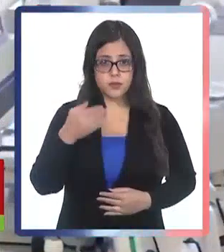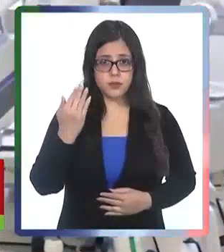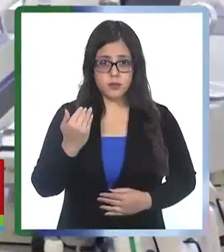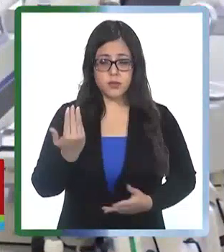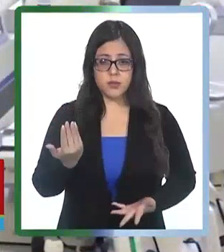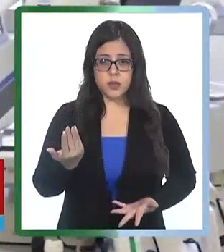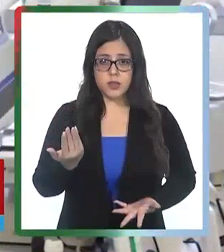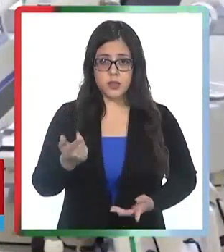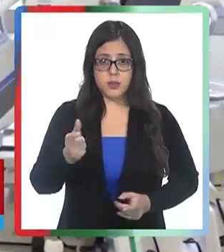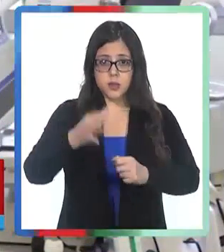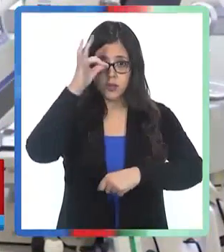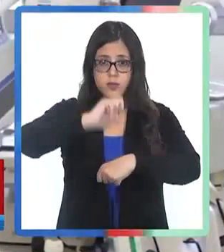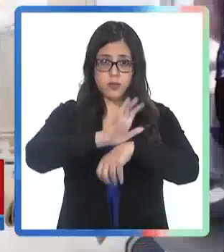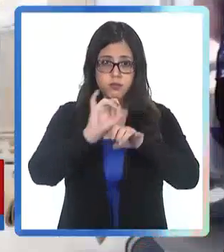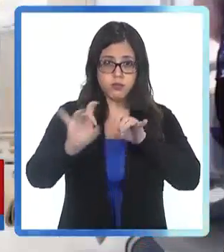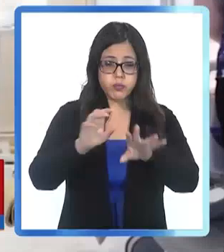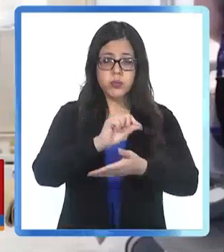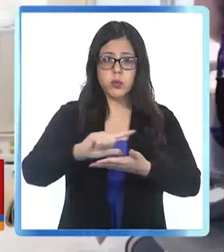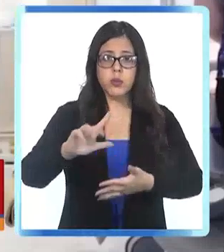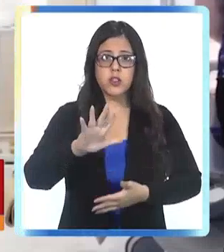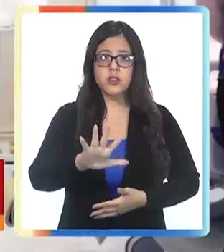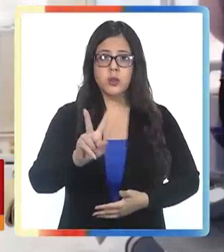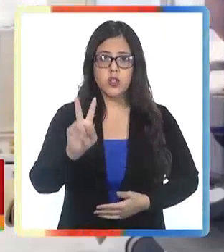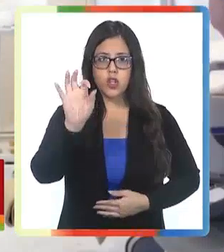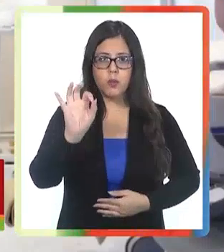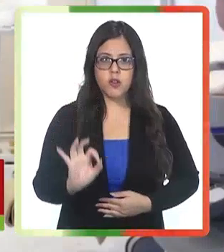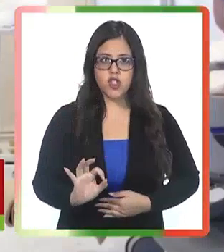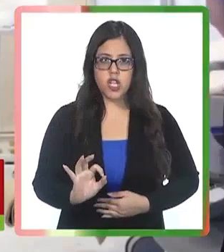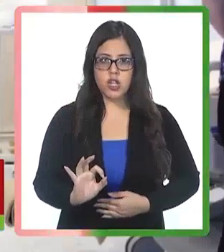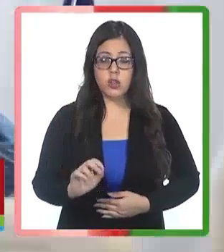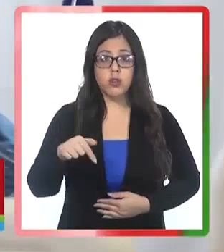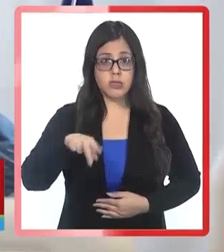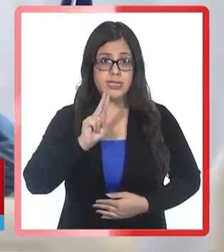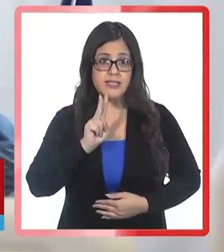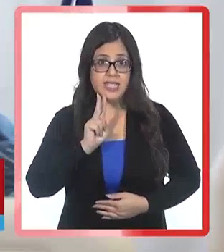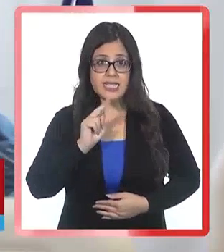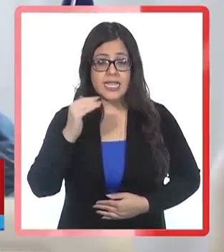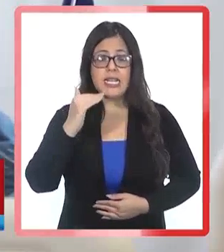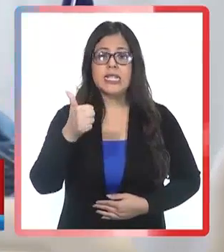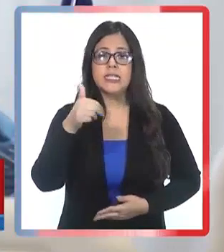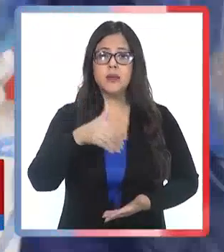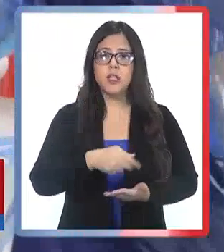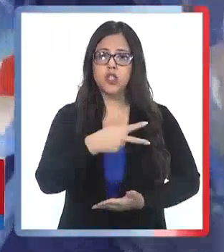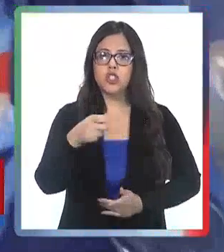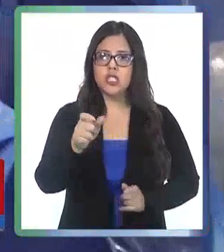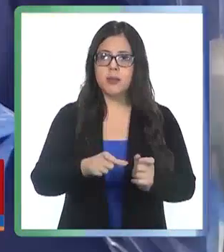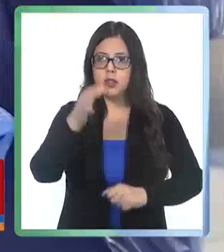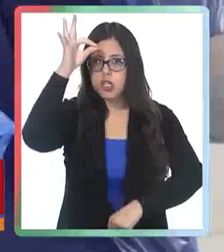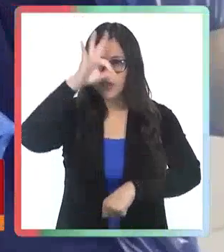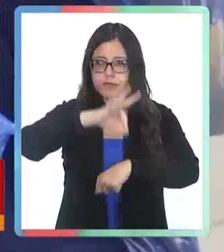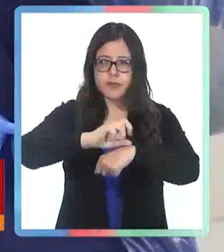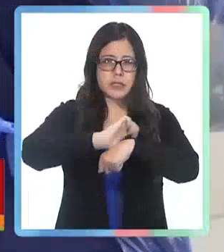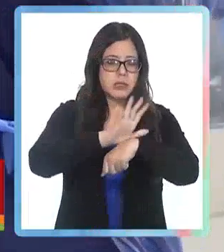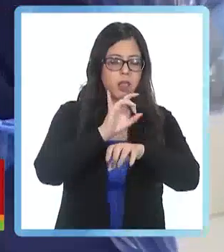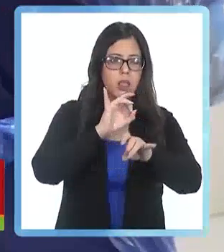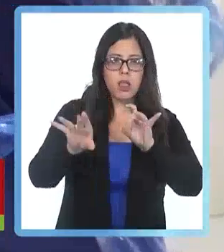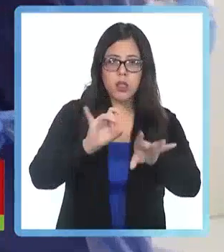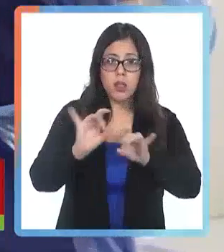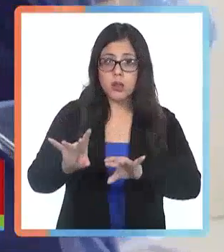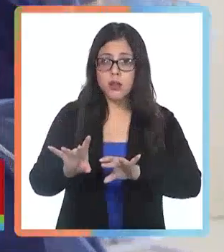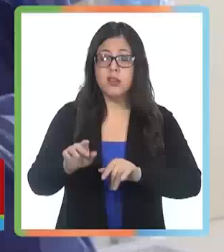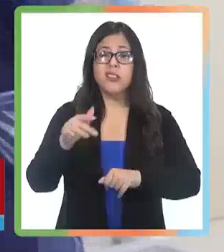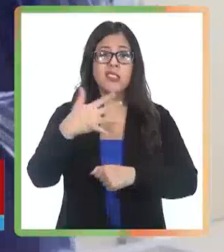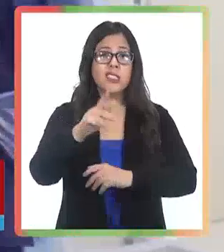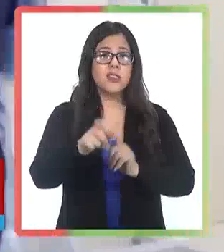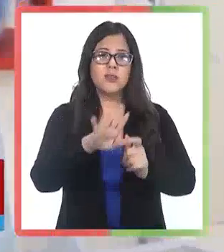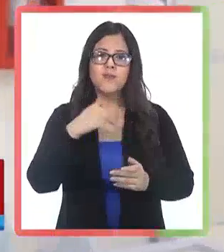En la última semana, los contagios de COVID-19 aumentaron en 52% este viernes. Casi 6.200 personas